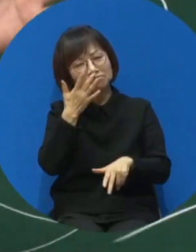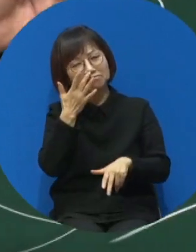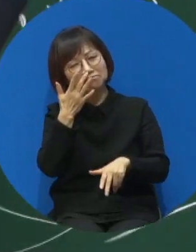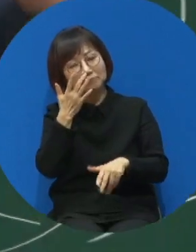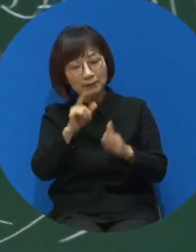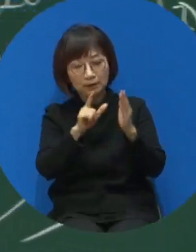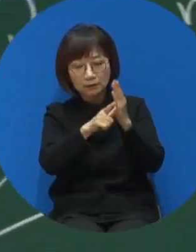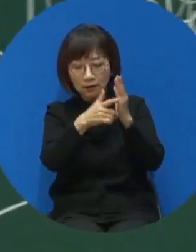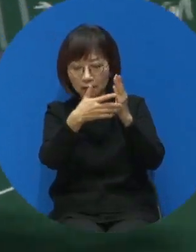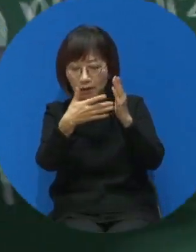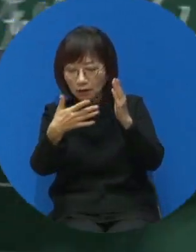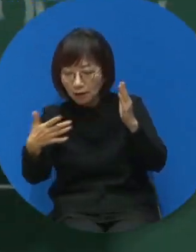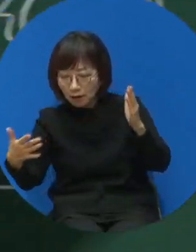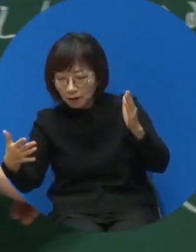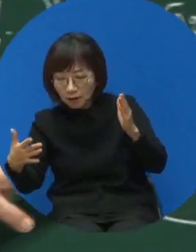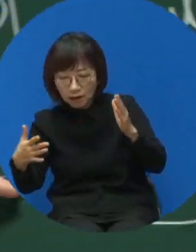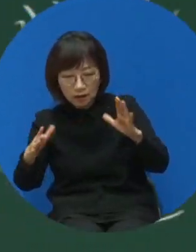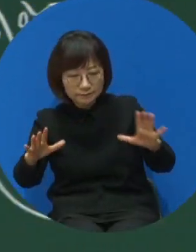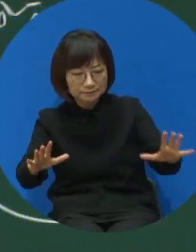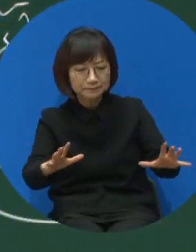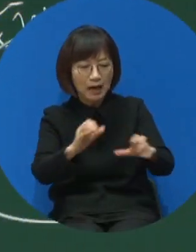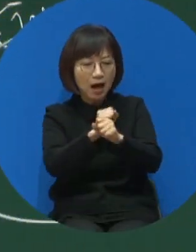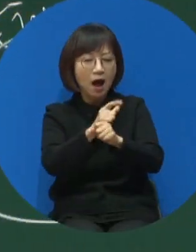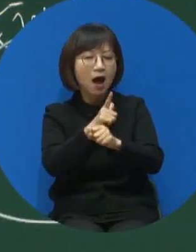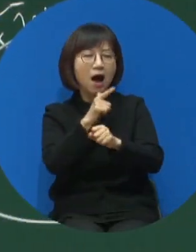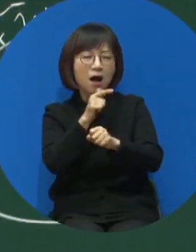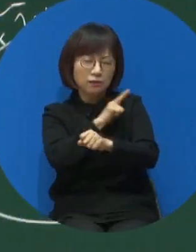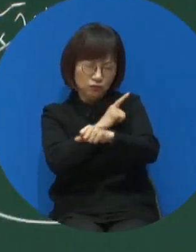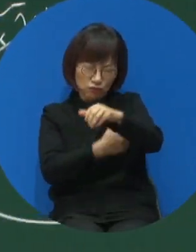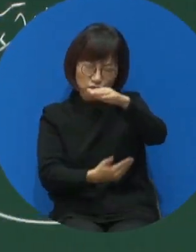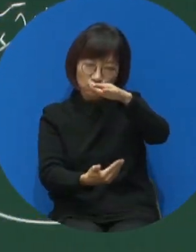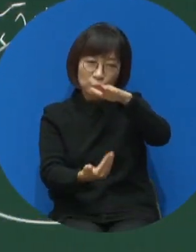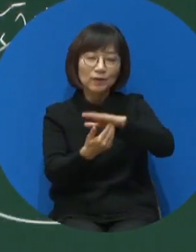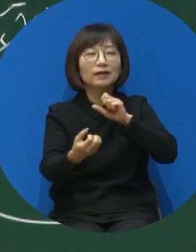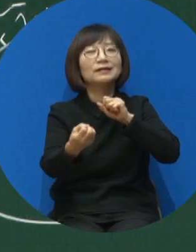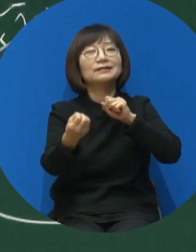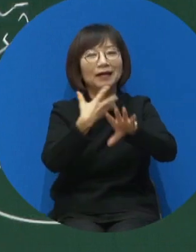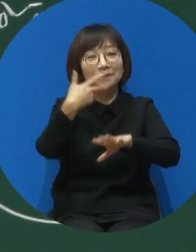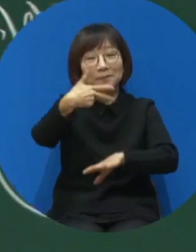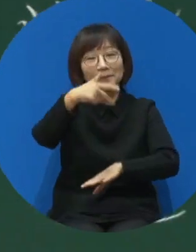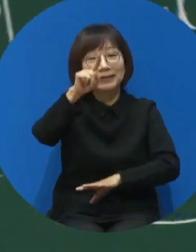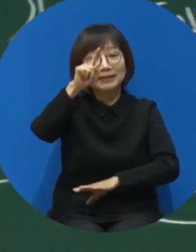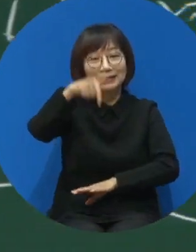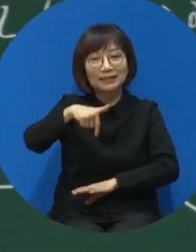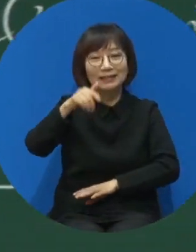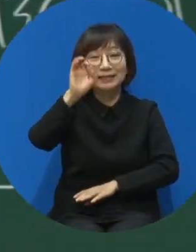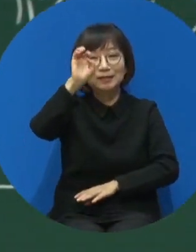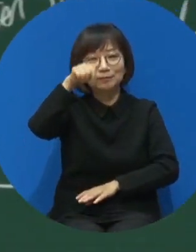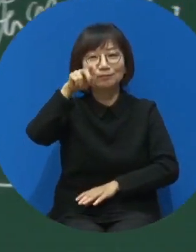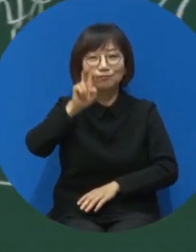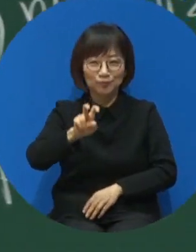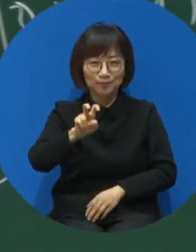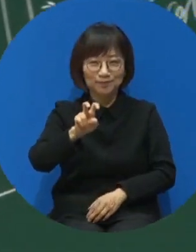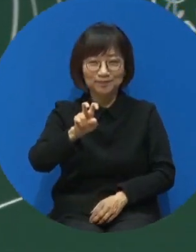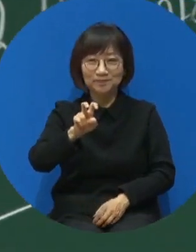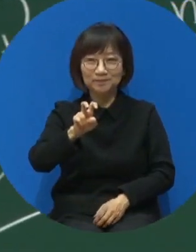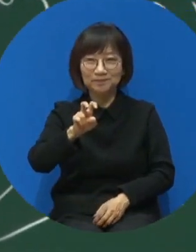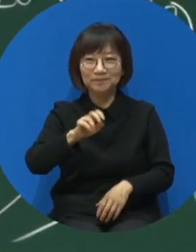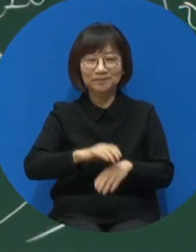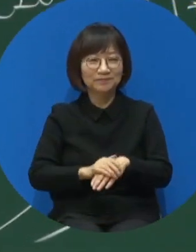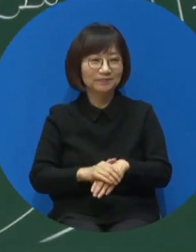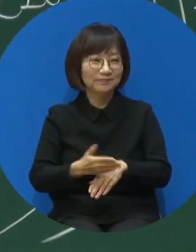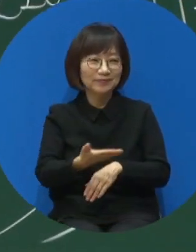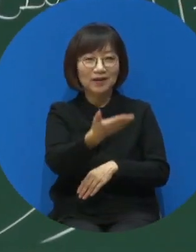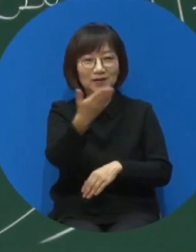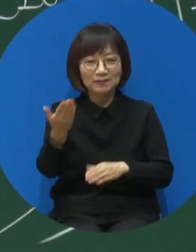y parece que no sea nada ahora verdad pero cuando pase el tiempo verán que es la mejor obra maestra hierro duro y golpean completa